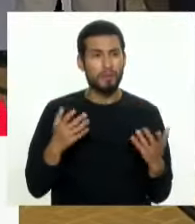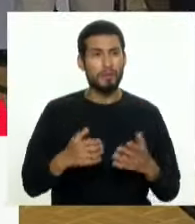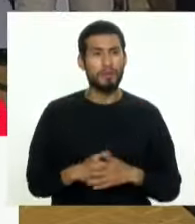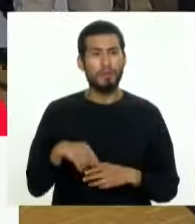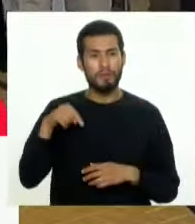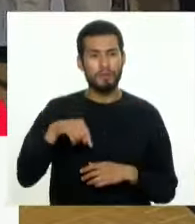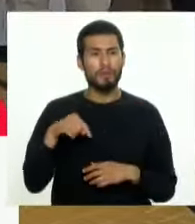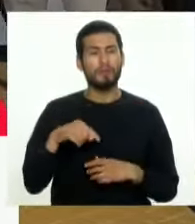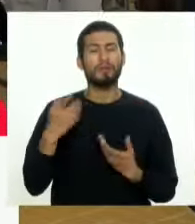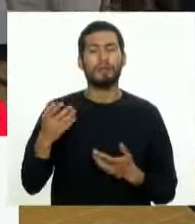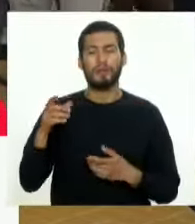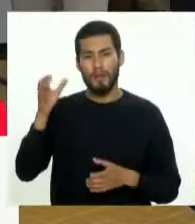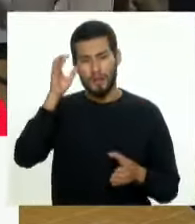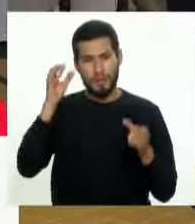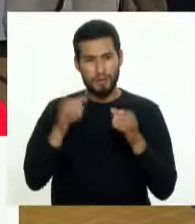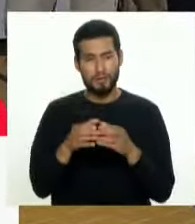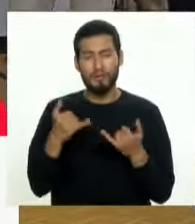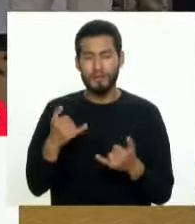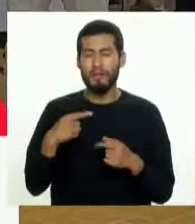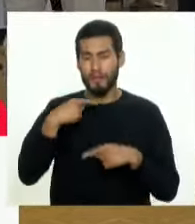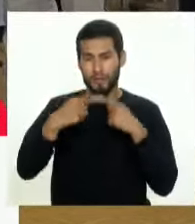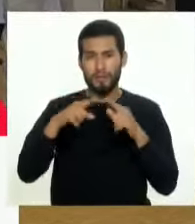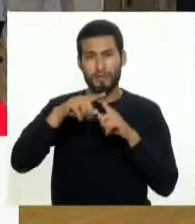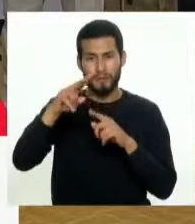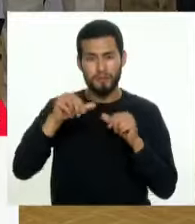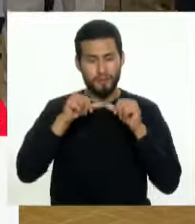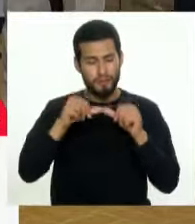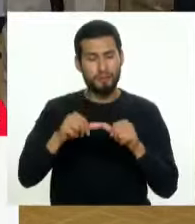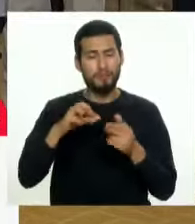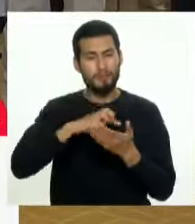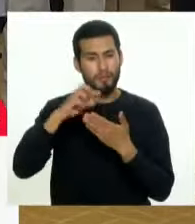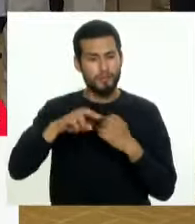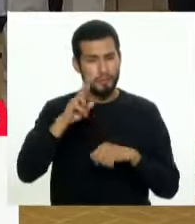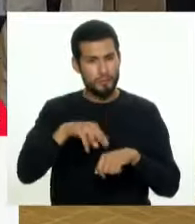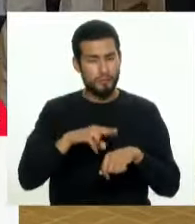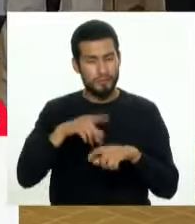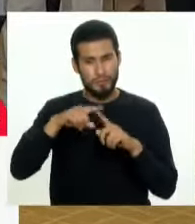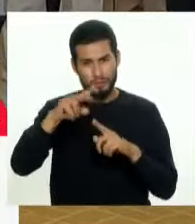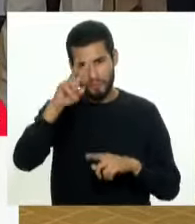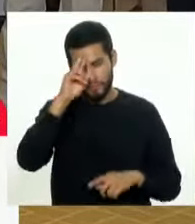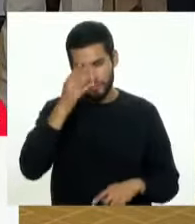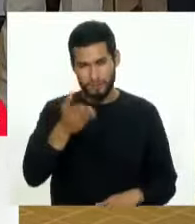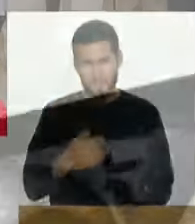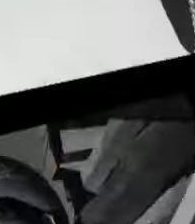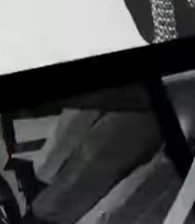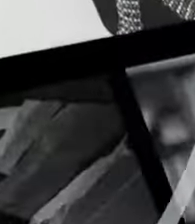en la región Callao. Nosotros regresamos de estudio para continuar con la programación habitual de TV Perú.